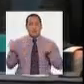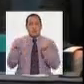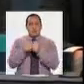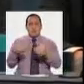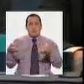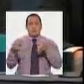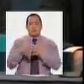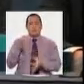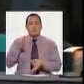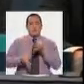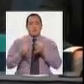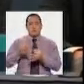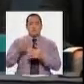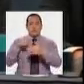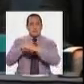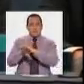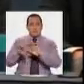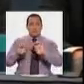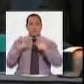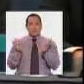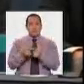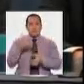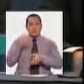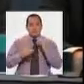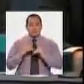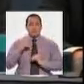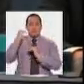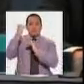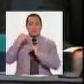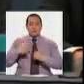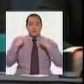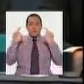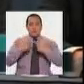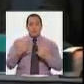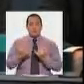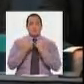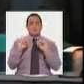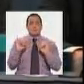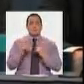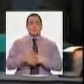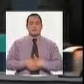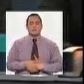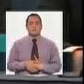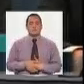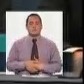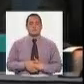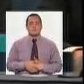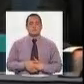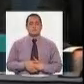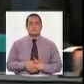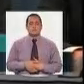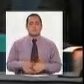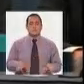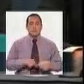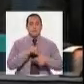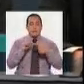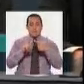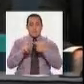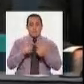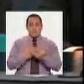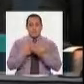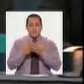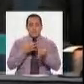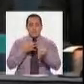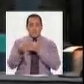que vio el caso y menos aún en la Corte Suprema. Esa es una decisión absolutamente independiente. En segundo lugar, y para